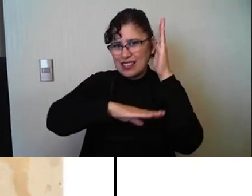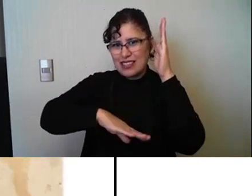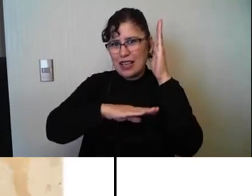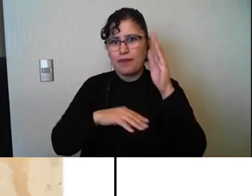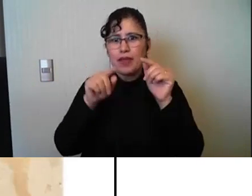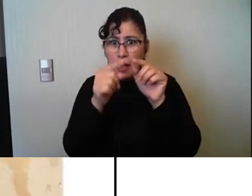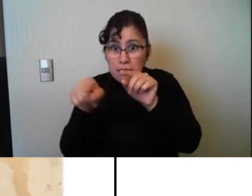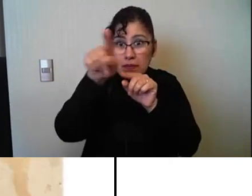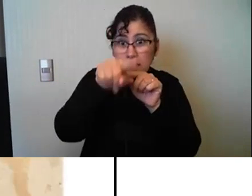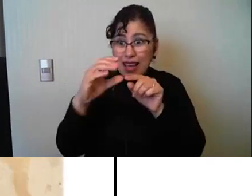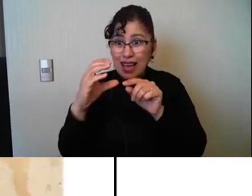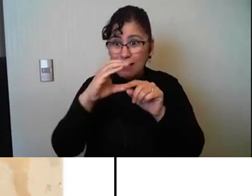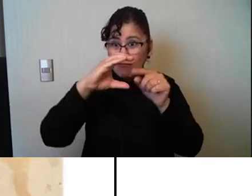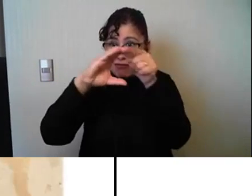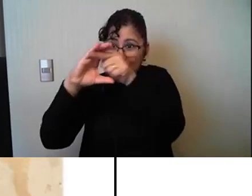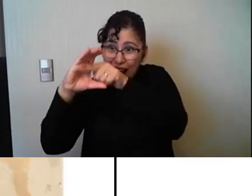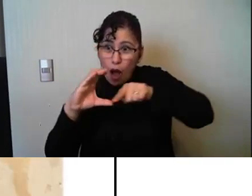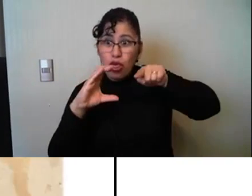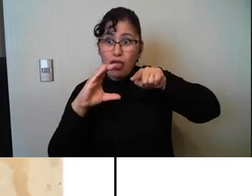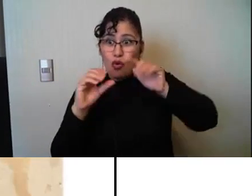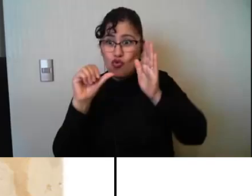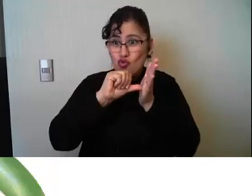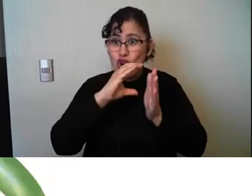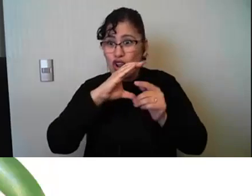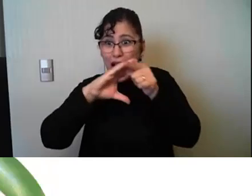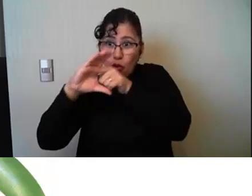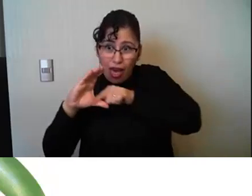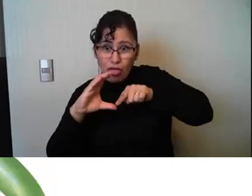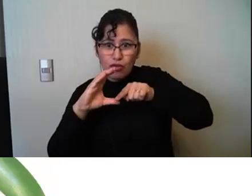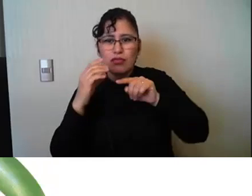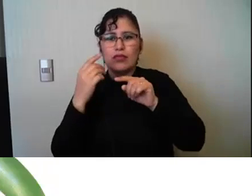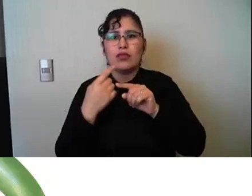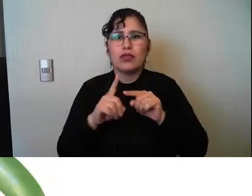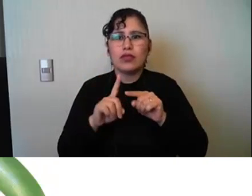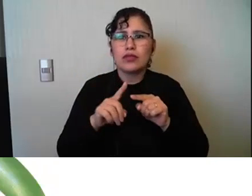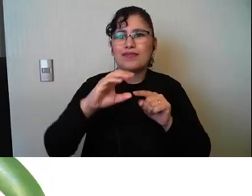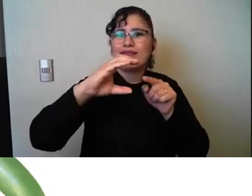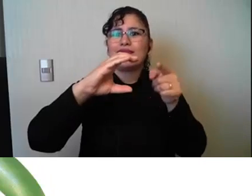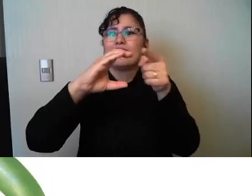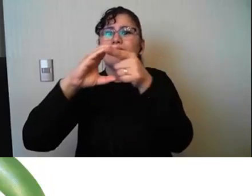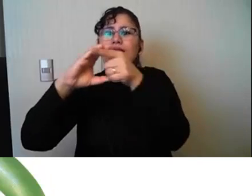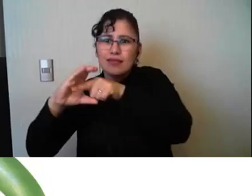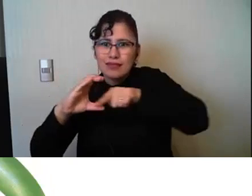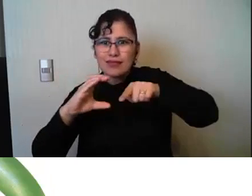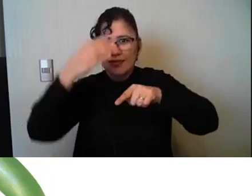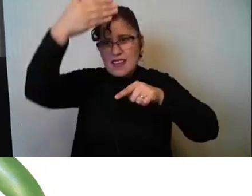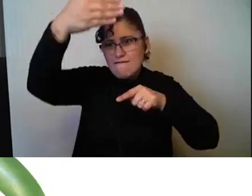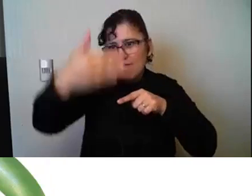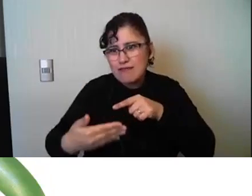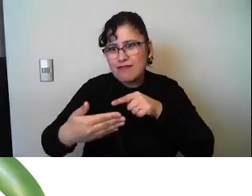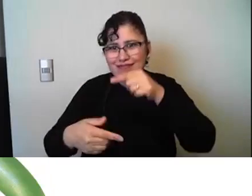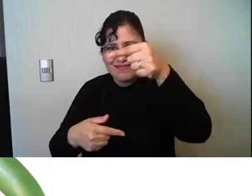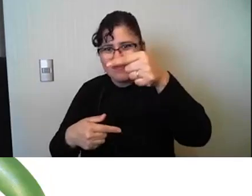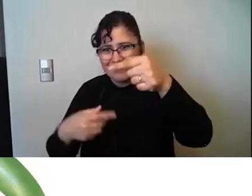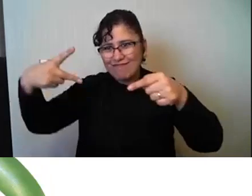caudado y núcleo caudado. ¿Por qué? Porque el corte pasó a este nivel, entonces